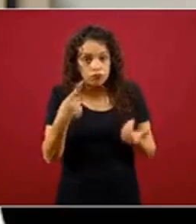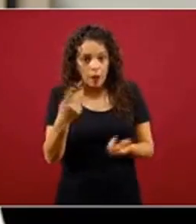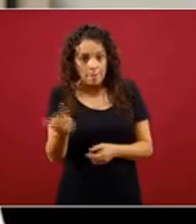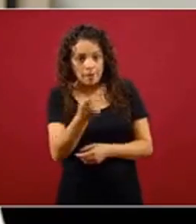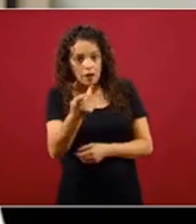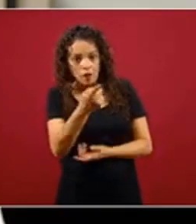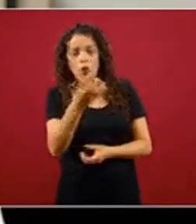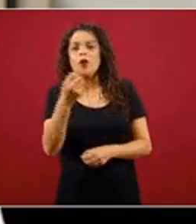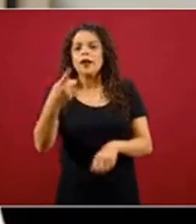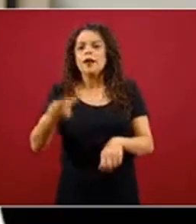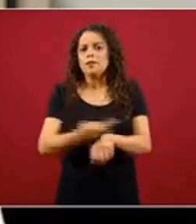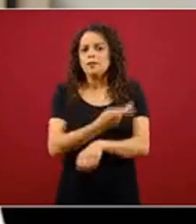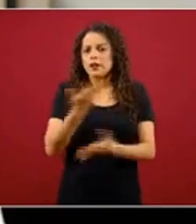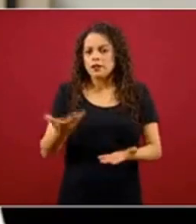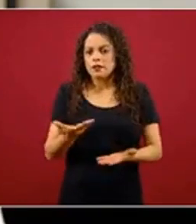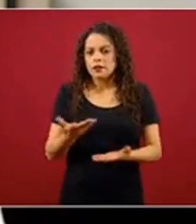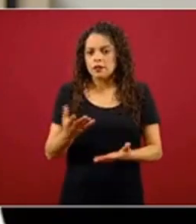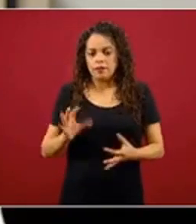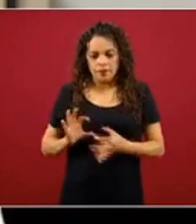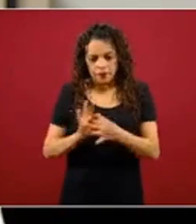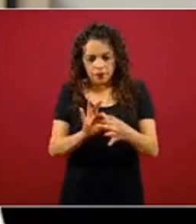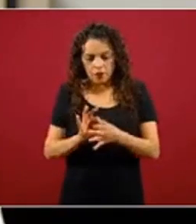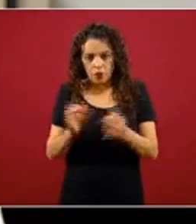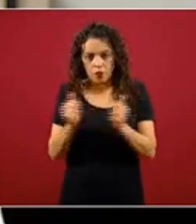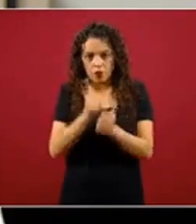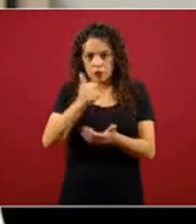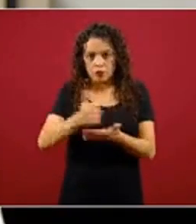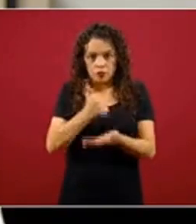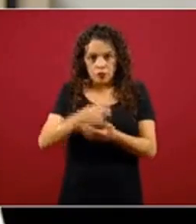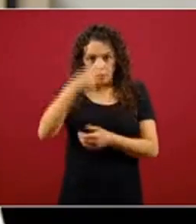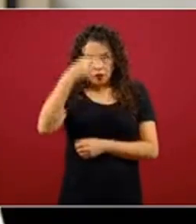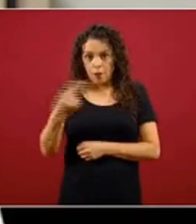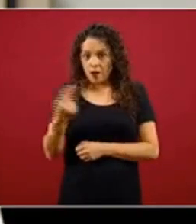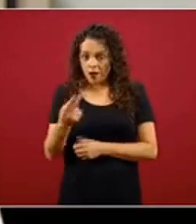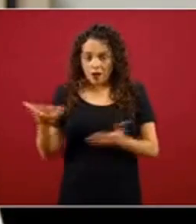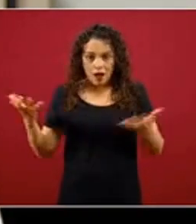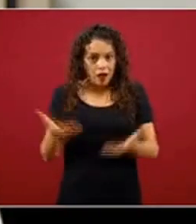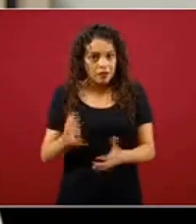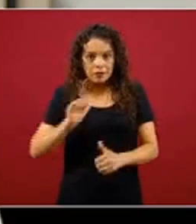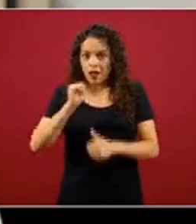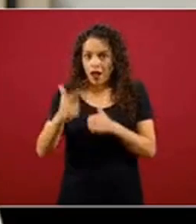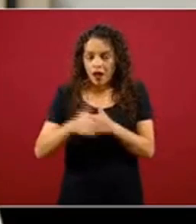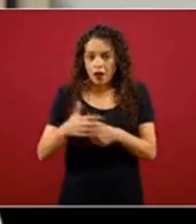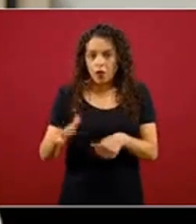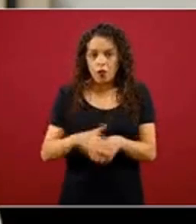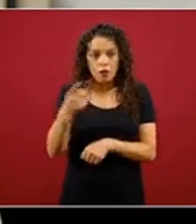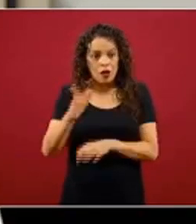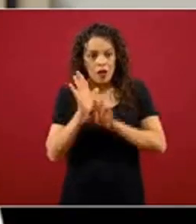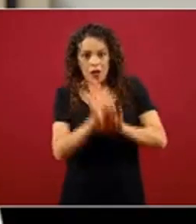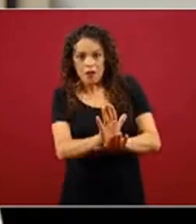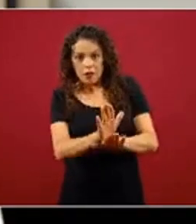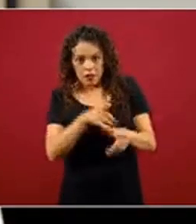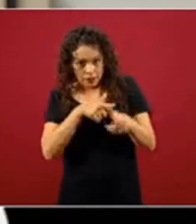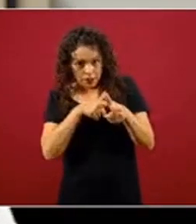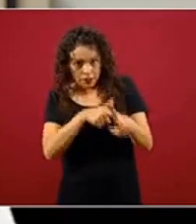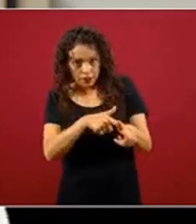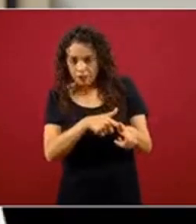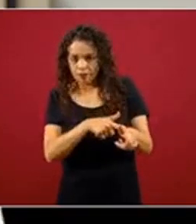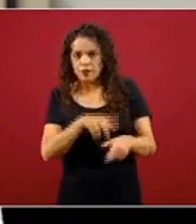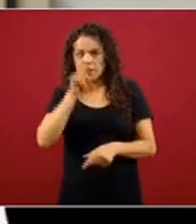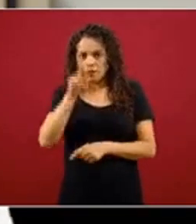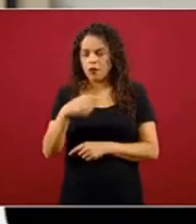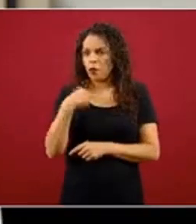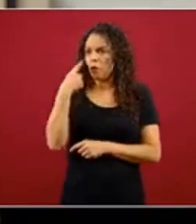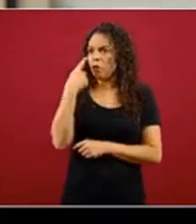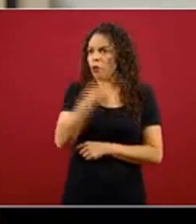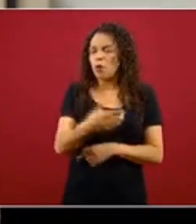esta entidad, y obviamente junto con la Ciudad de México, pues hagan algo para que este tipo de casos sospechosos no se queden ahí, porque son muchísimos. Estaba viendo en el caso de Estado